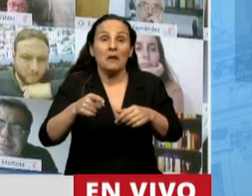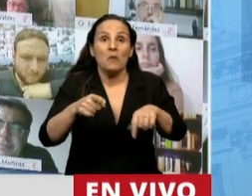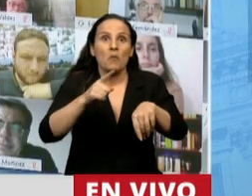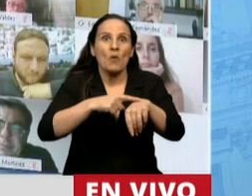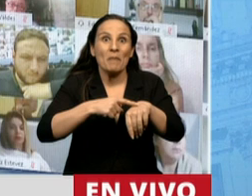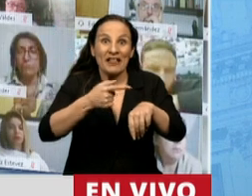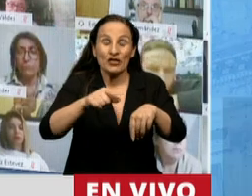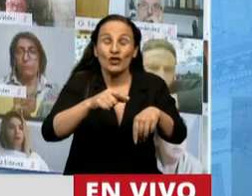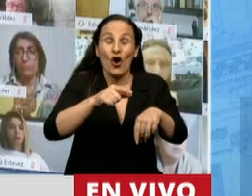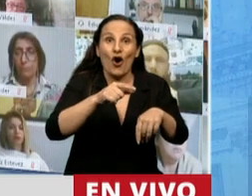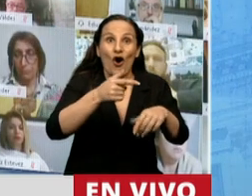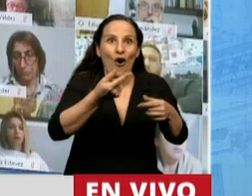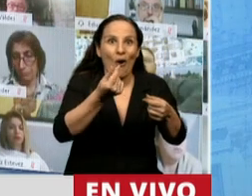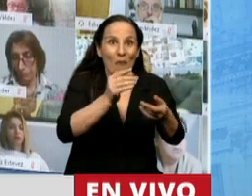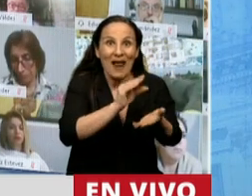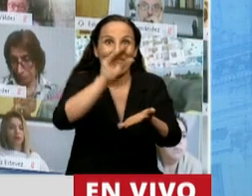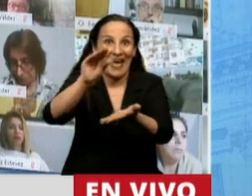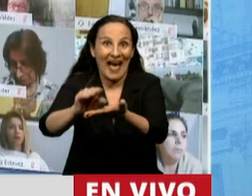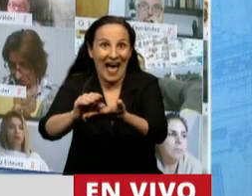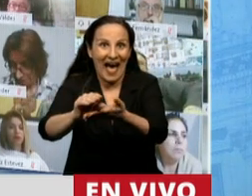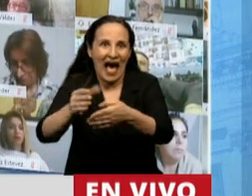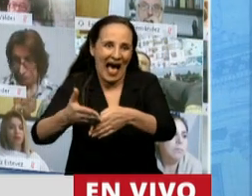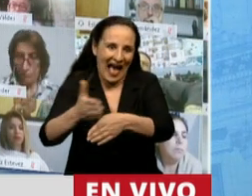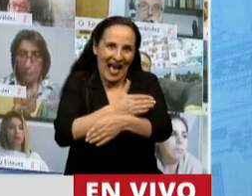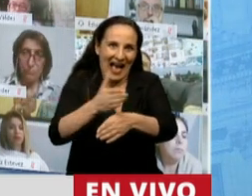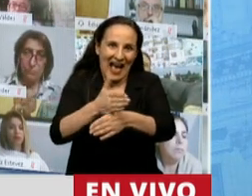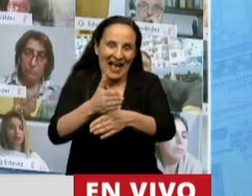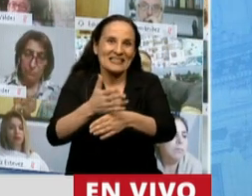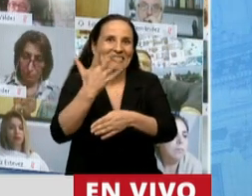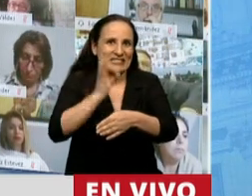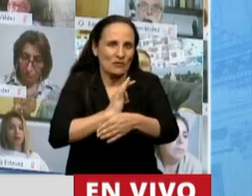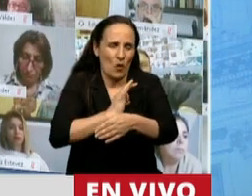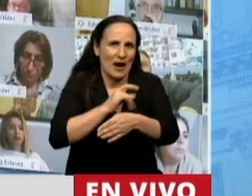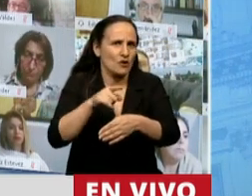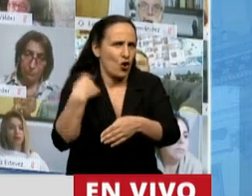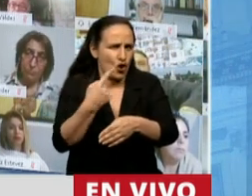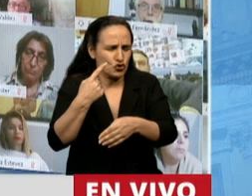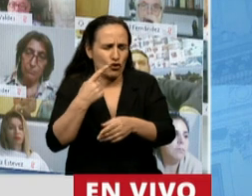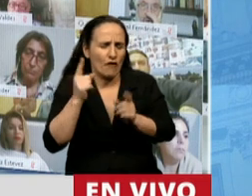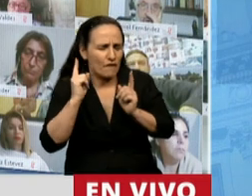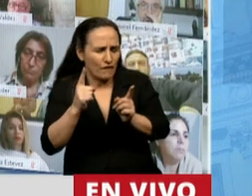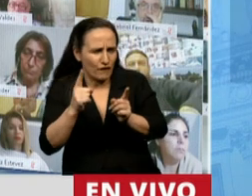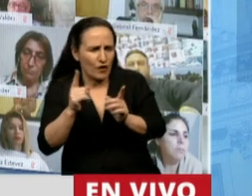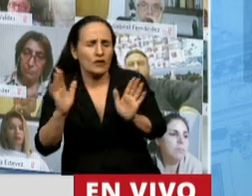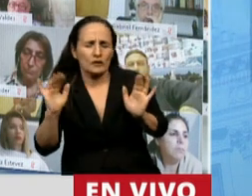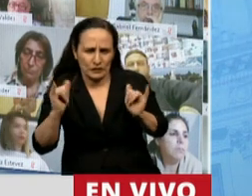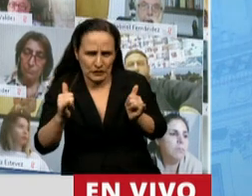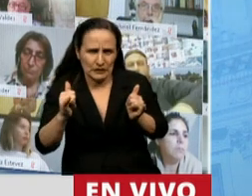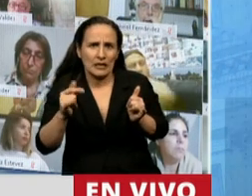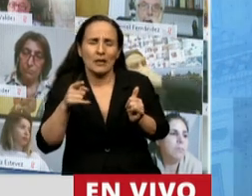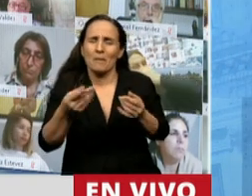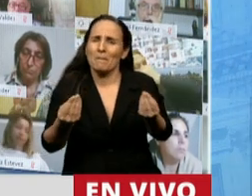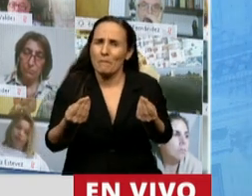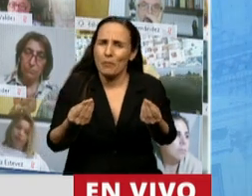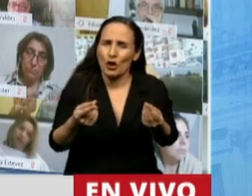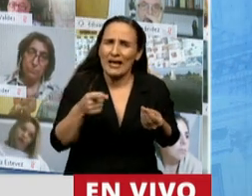años es lo que quería este aclarar sostenemos esa idea porque de lo contrario estar